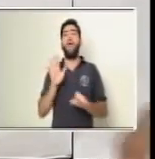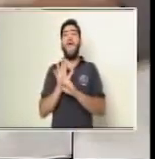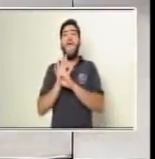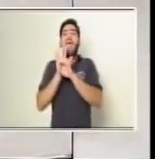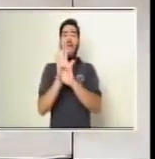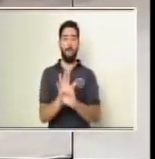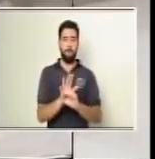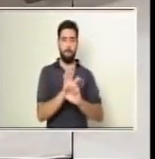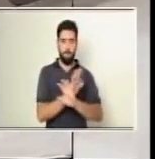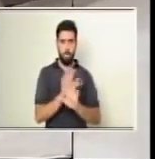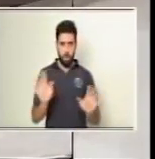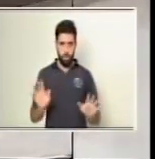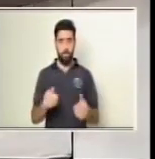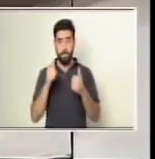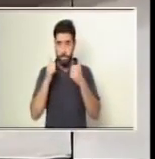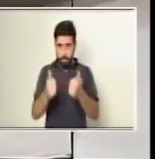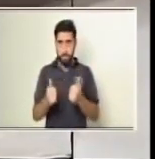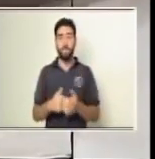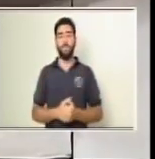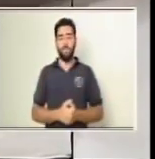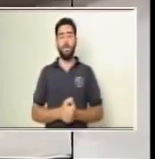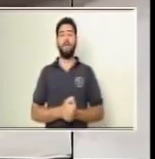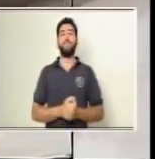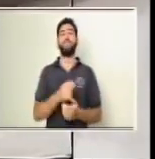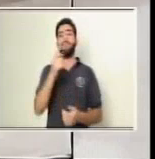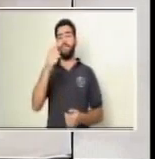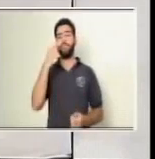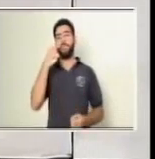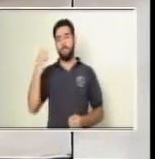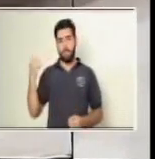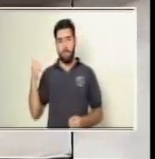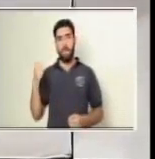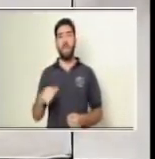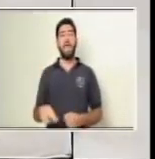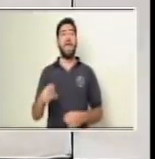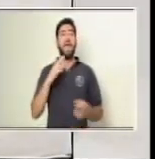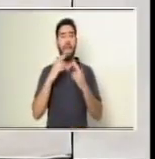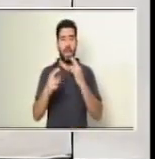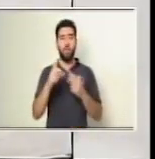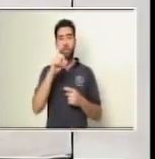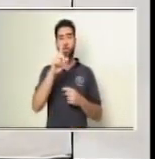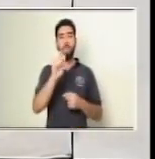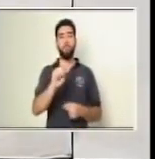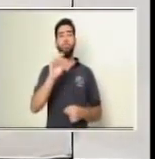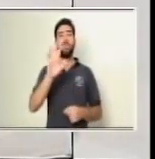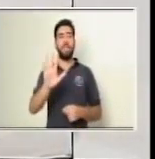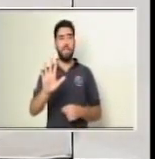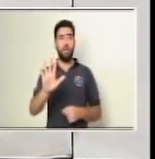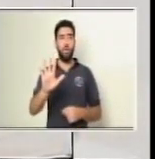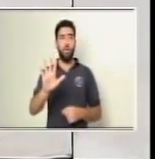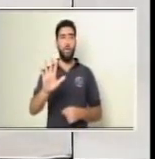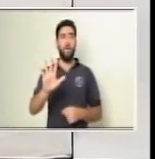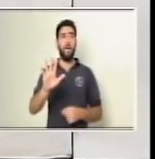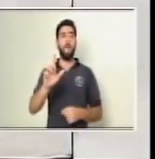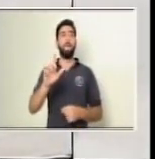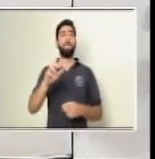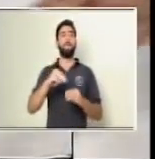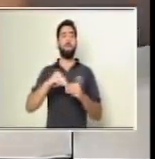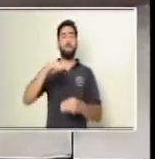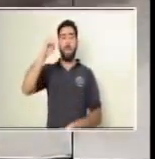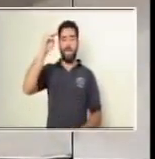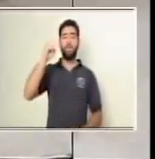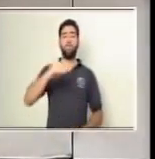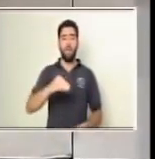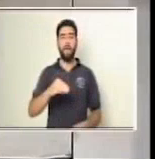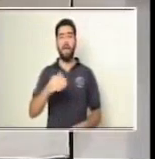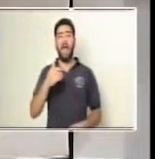numérico. Entonces acá tenemos esa relación. 1.5 metros nos da un parámetro de